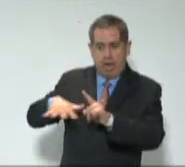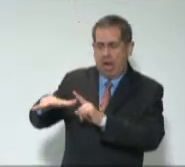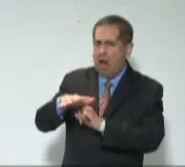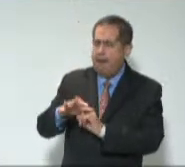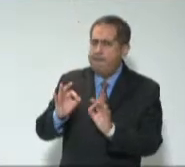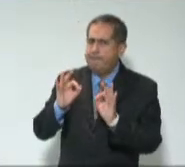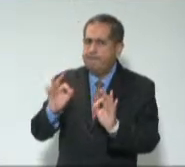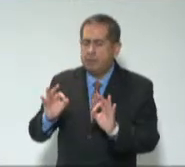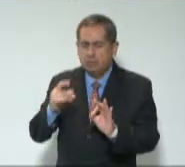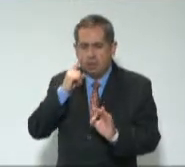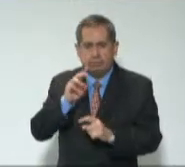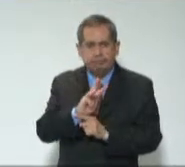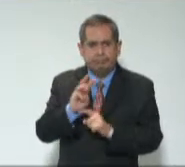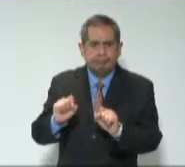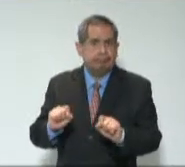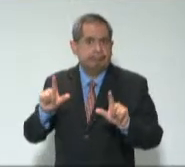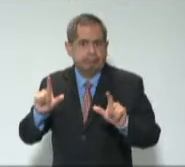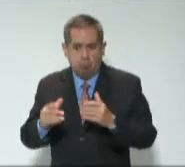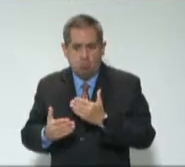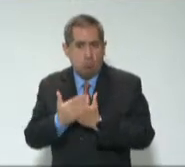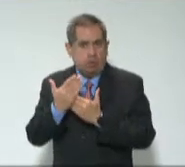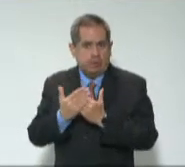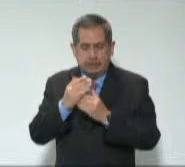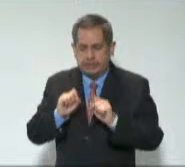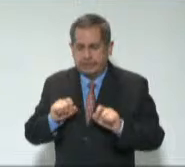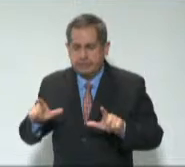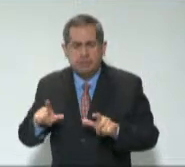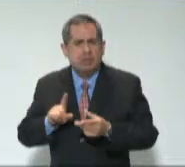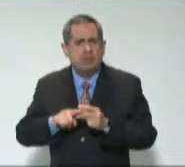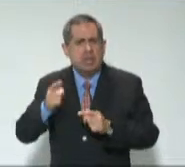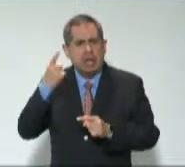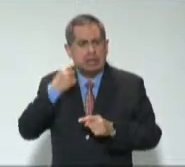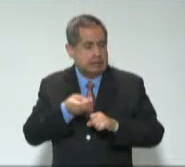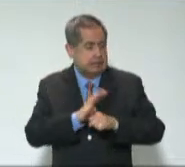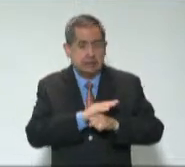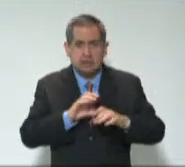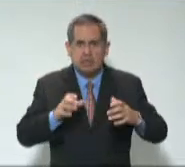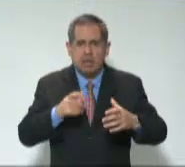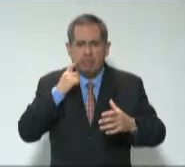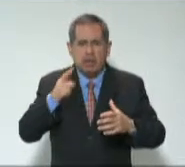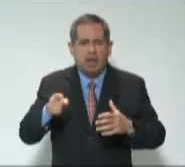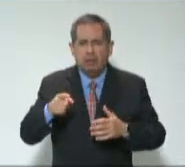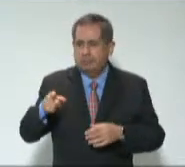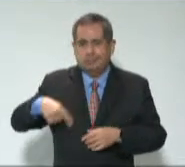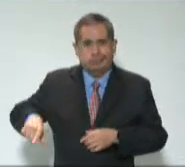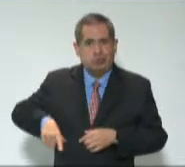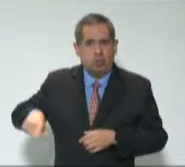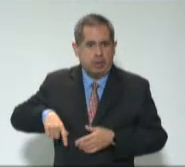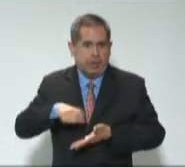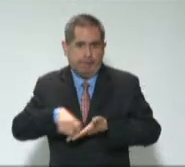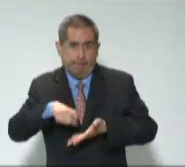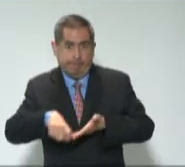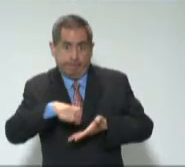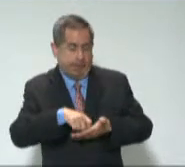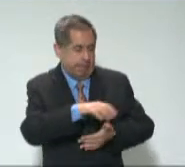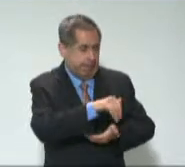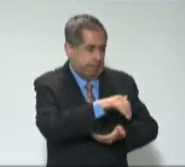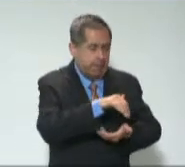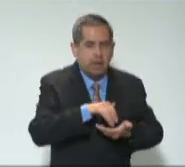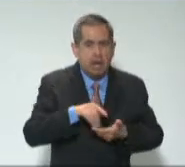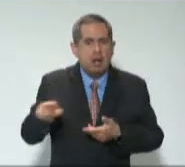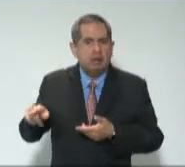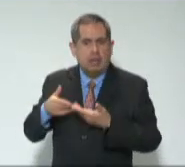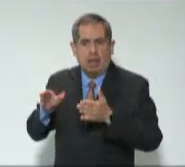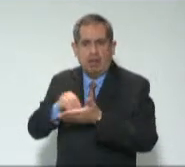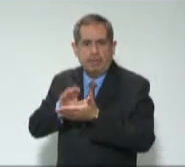una plataforma digital innovadora realizada durante la crisis para monitorear las compras públicas del país usando datos